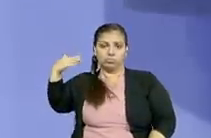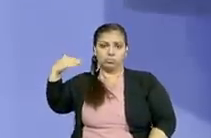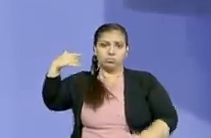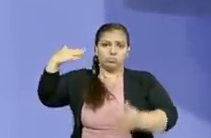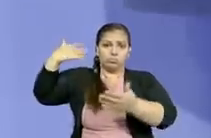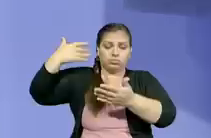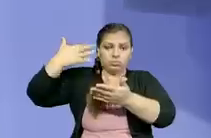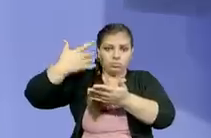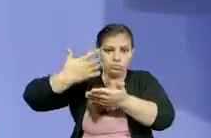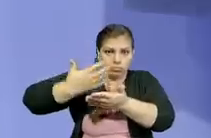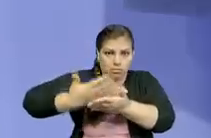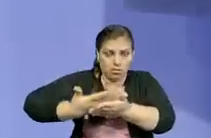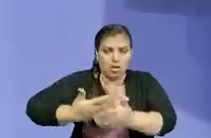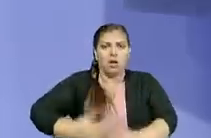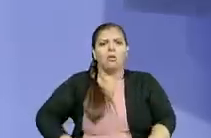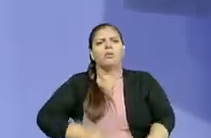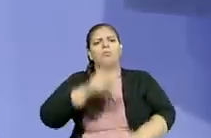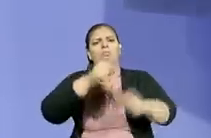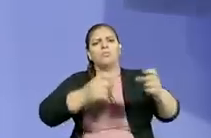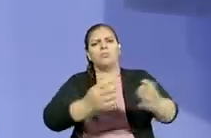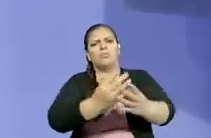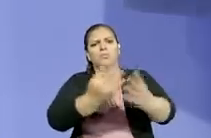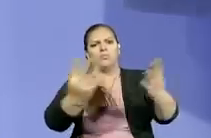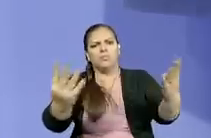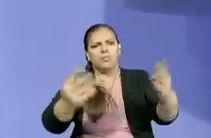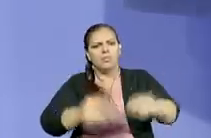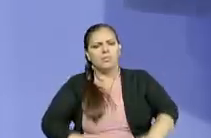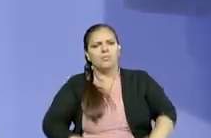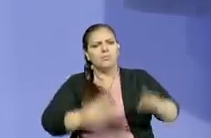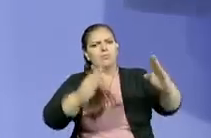ganado. La gente es muy celosa de